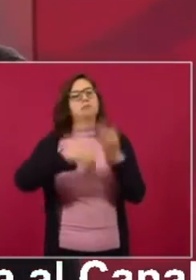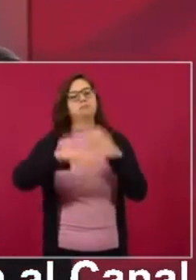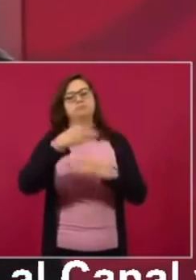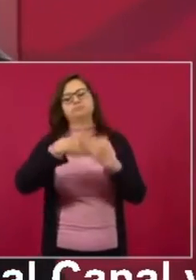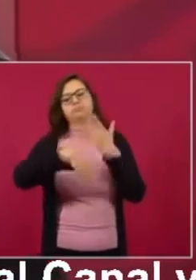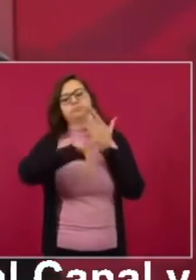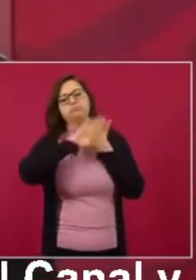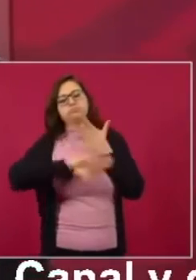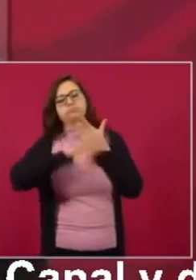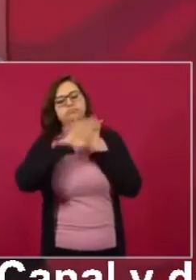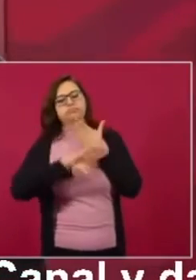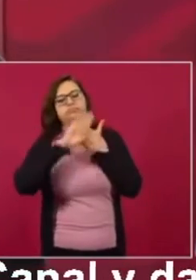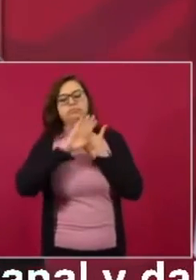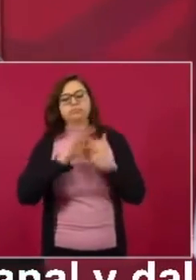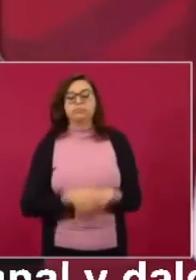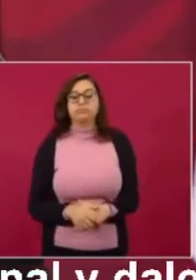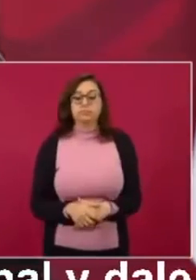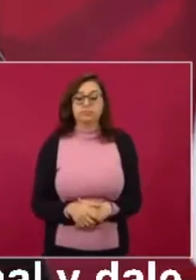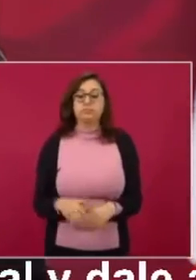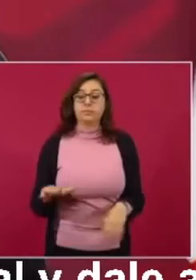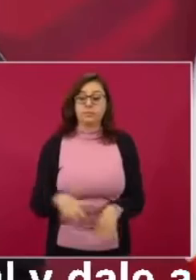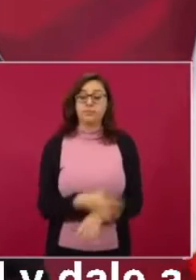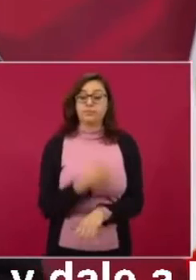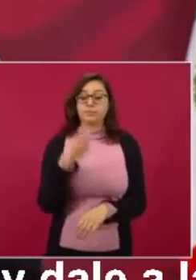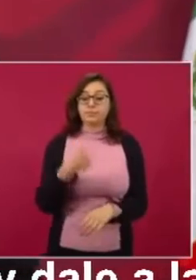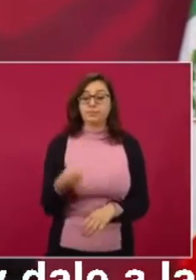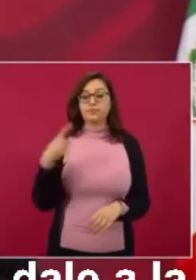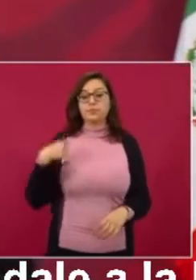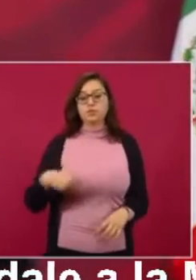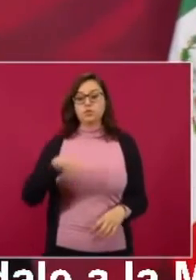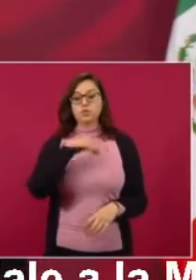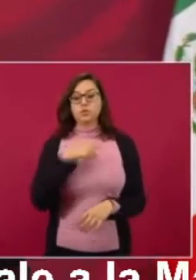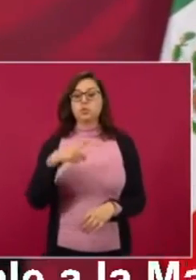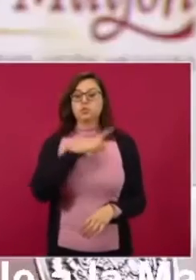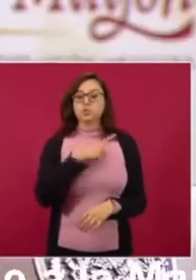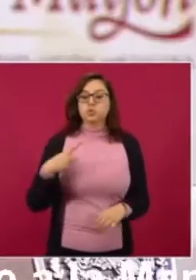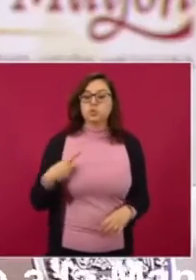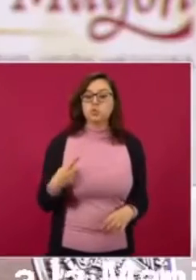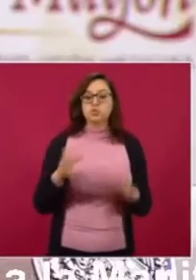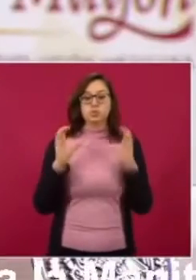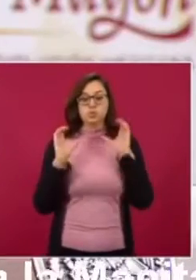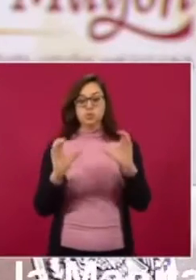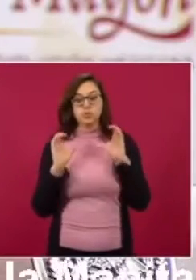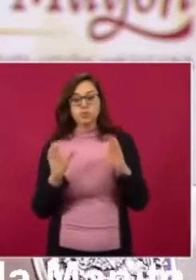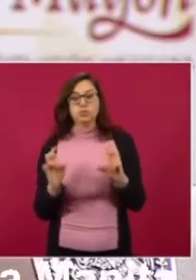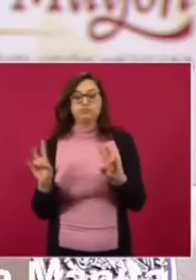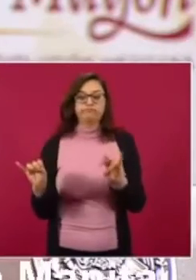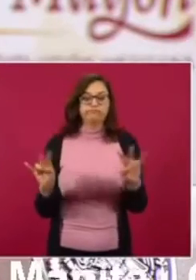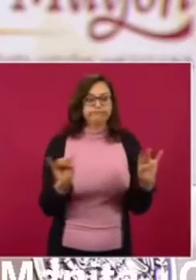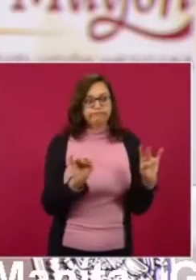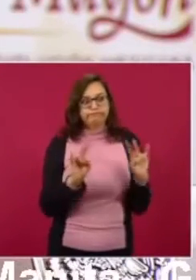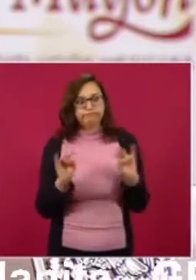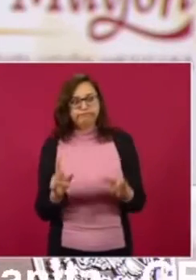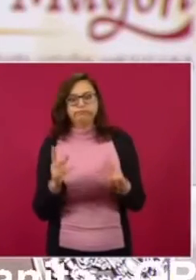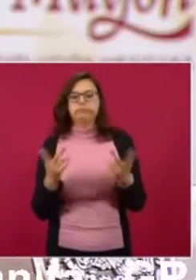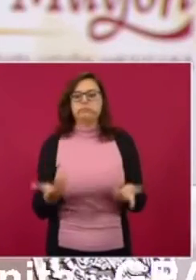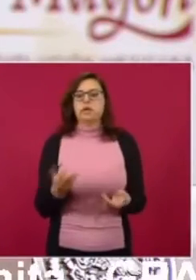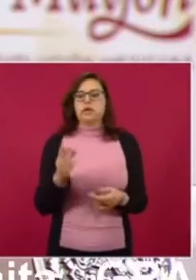entonces tenemos que estar pendientes de la reforma y el universal